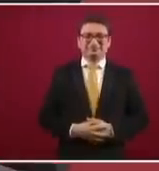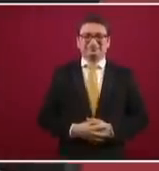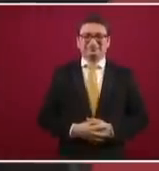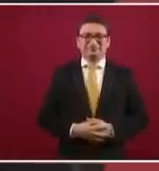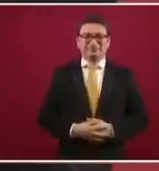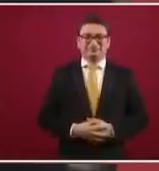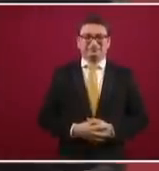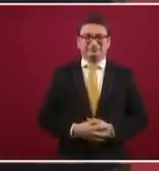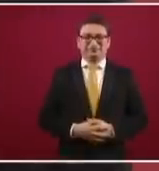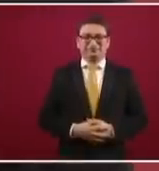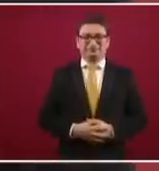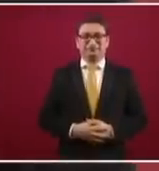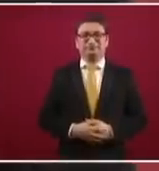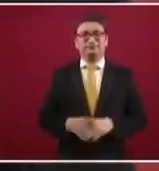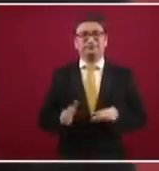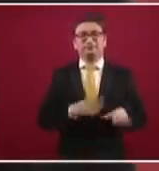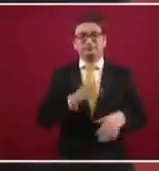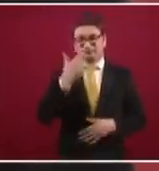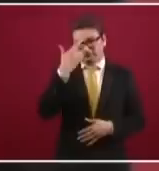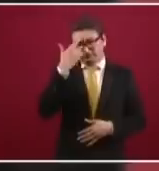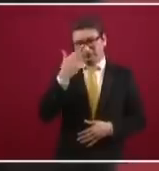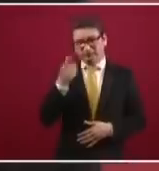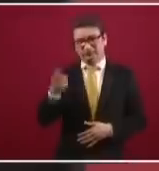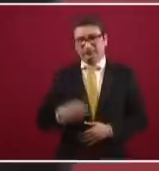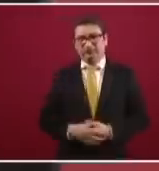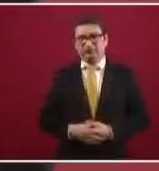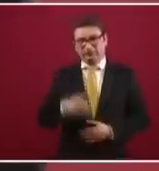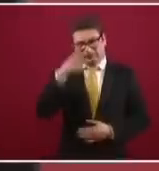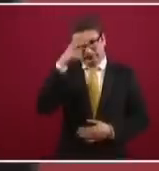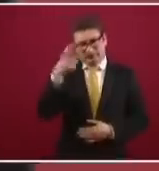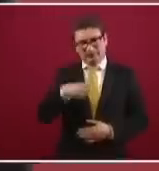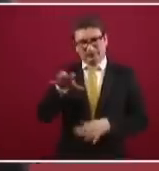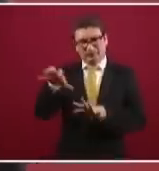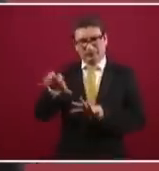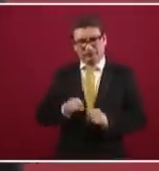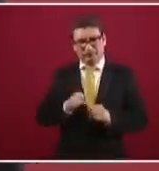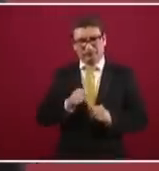A Hidalgo lo detienen en Coahuila